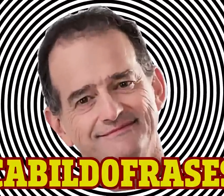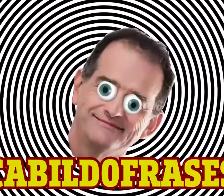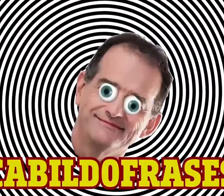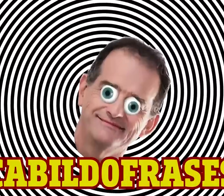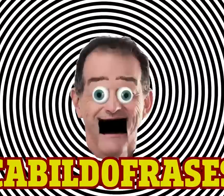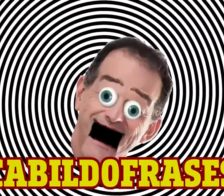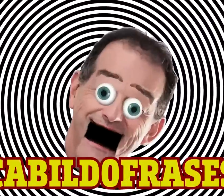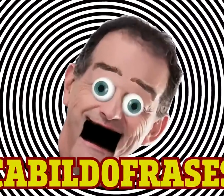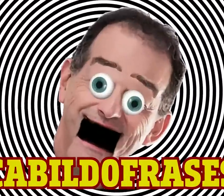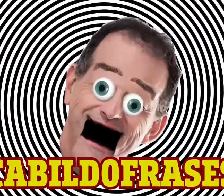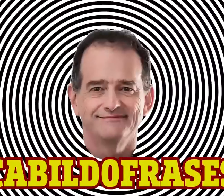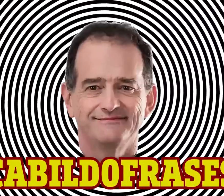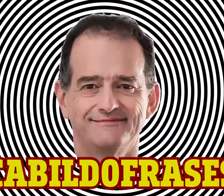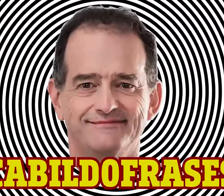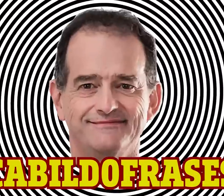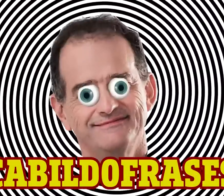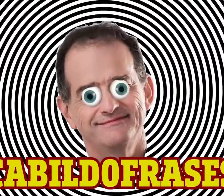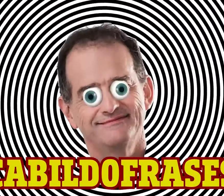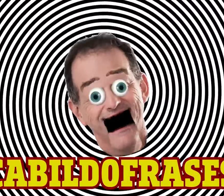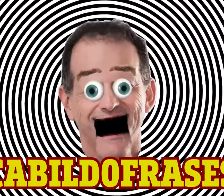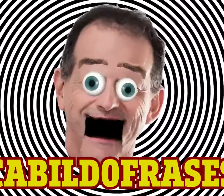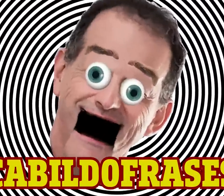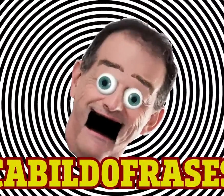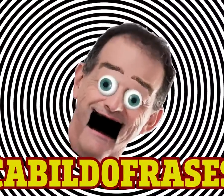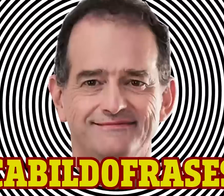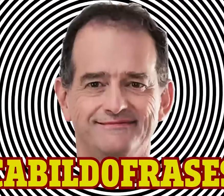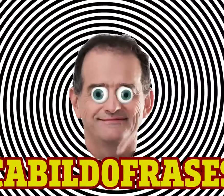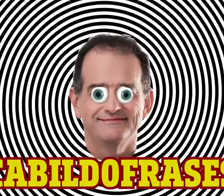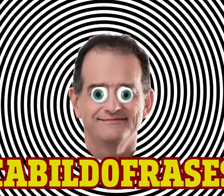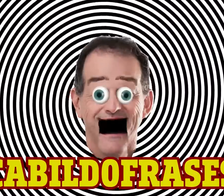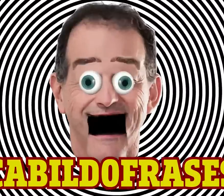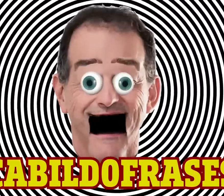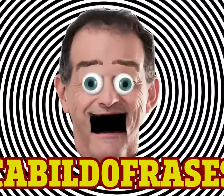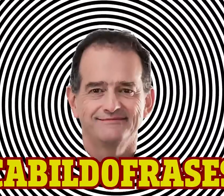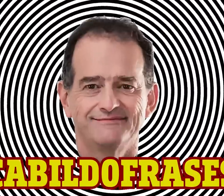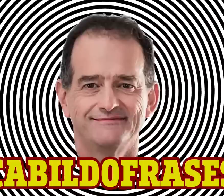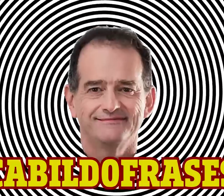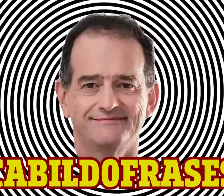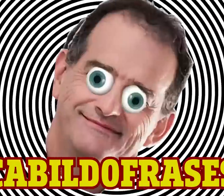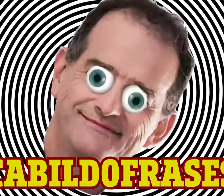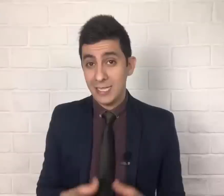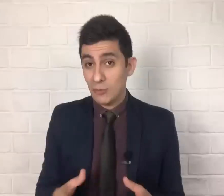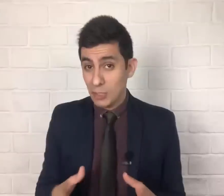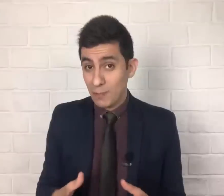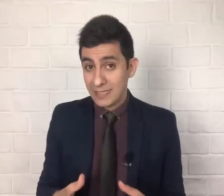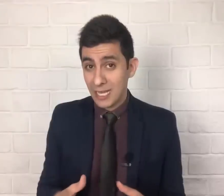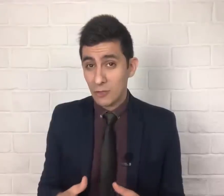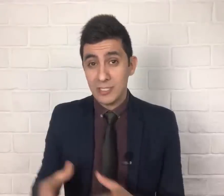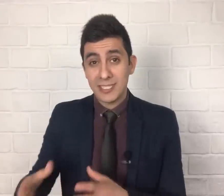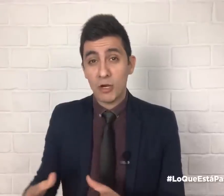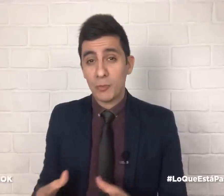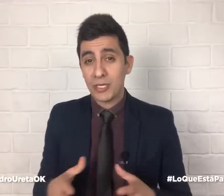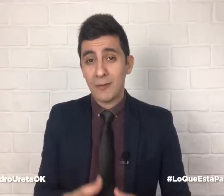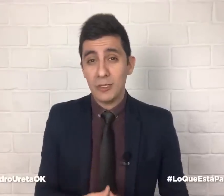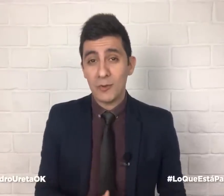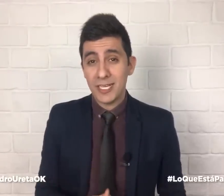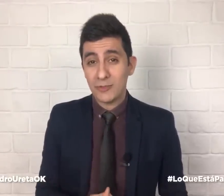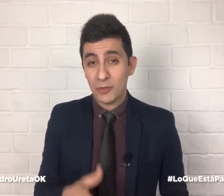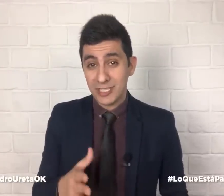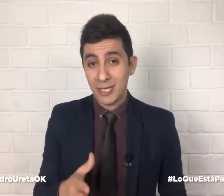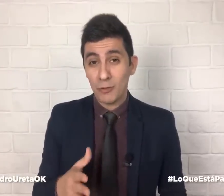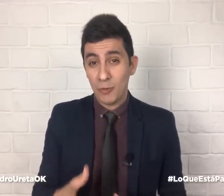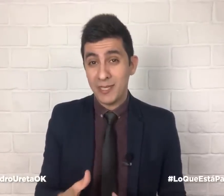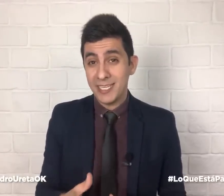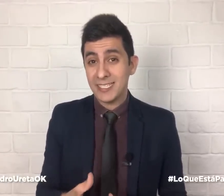Cabildo frases de la semana cabild El domingo pasado el senador por Cabildo